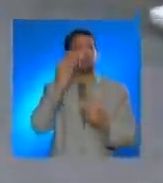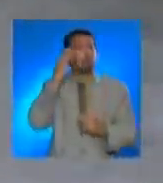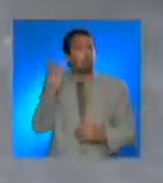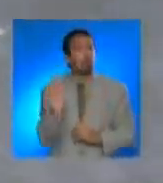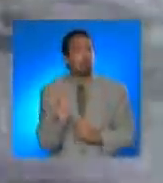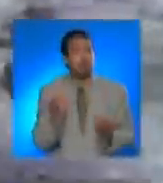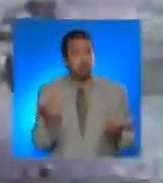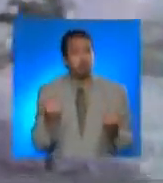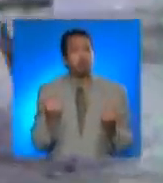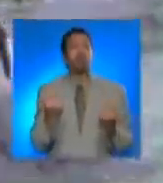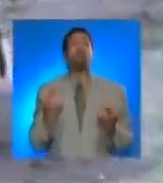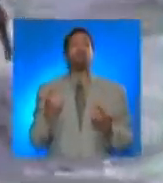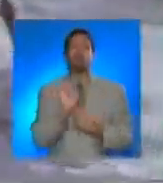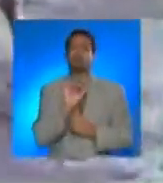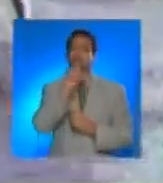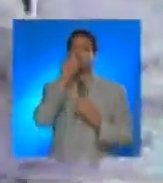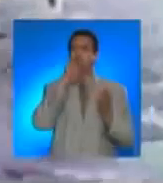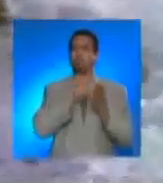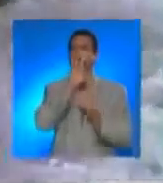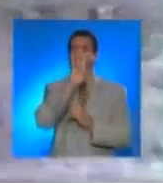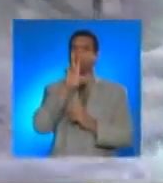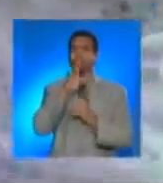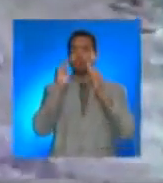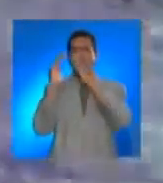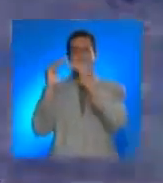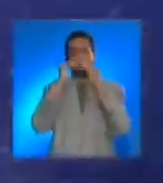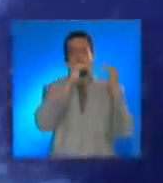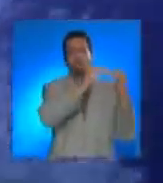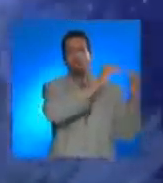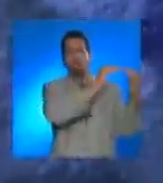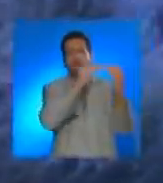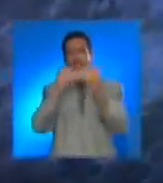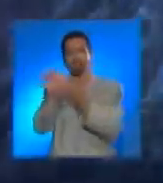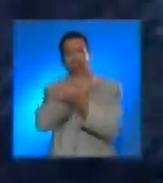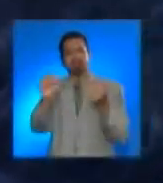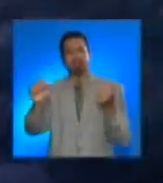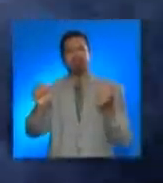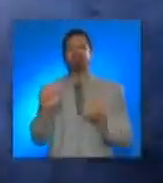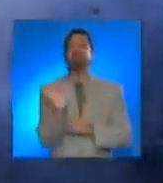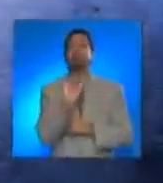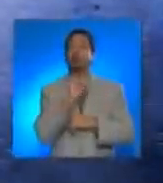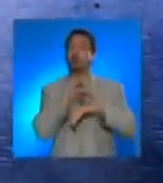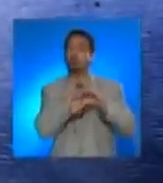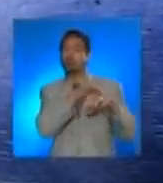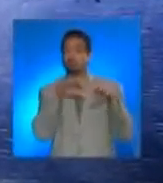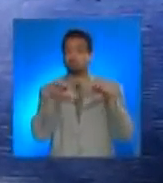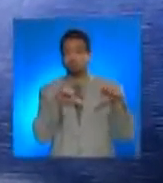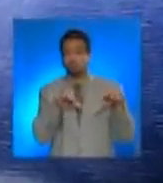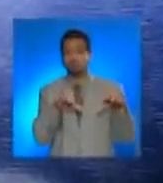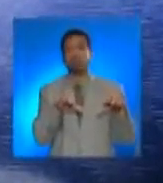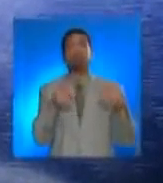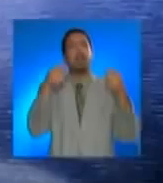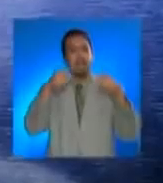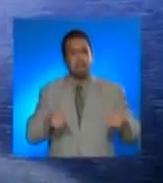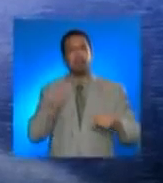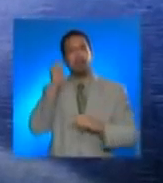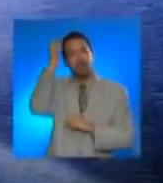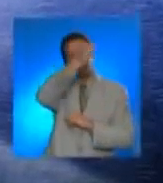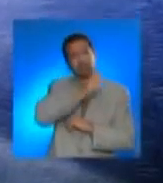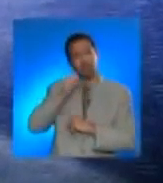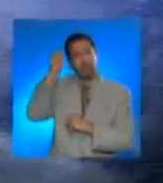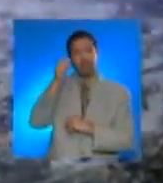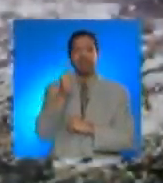y la costa oeste de los Estados Unidos. En Hawái, donde ya existía un sistema de alerta, el tsunami causó 61